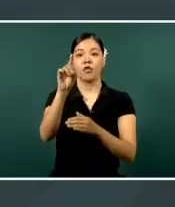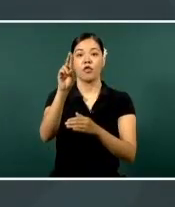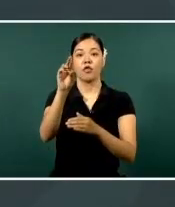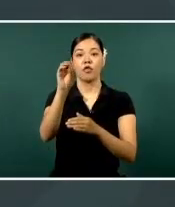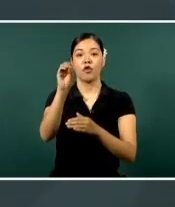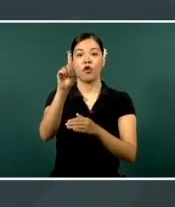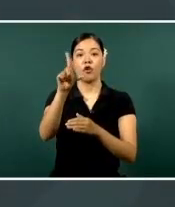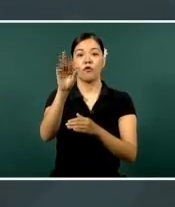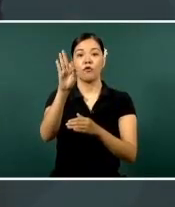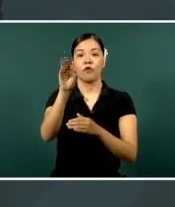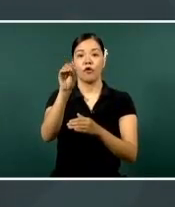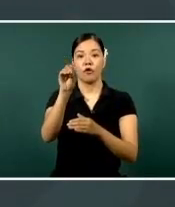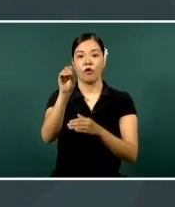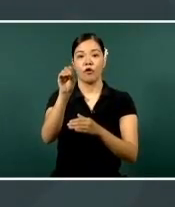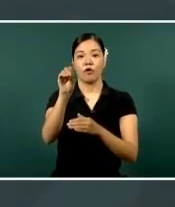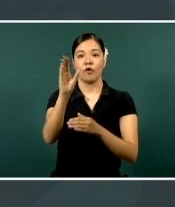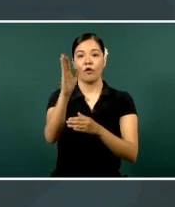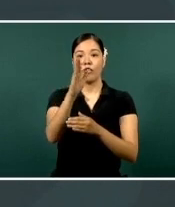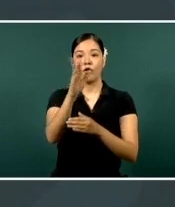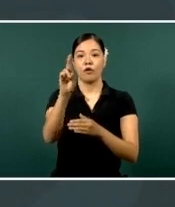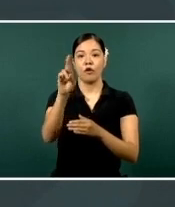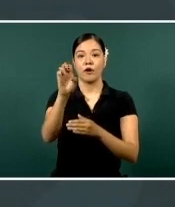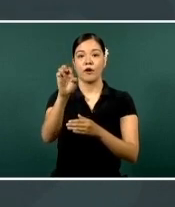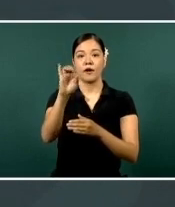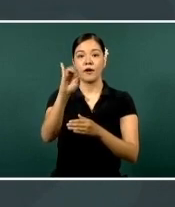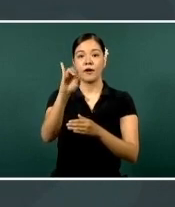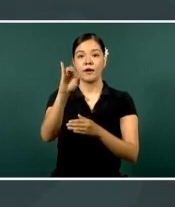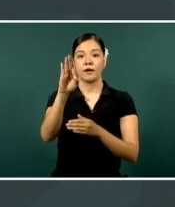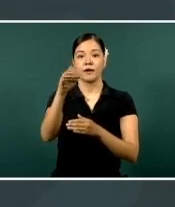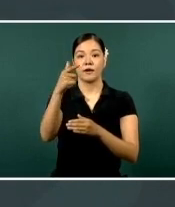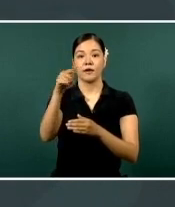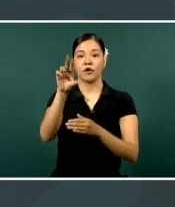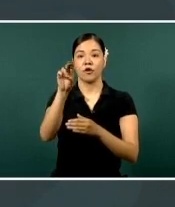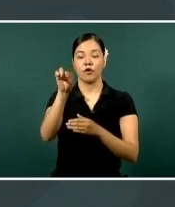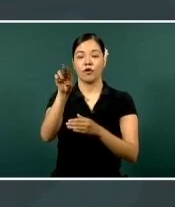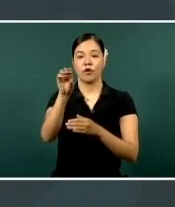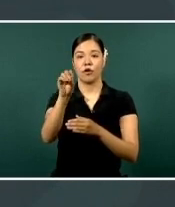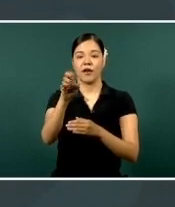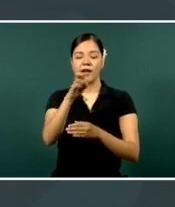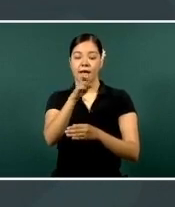es el coordinador